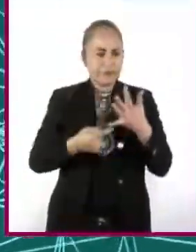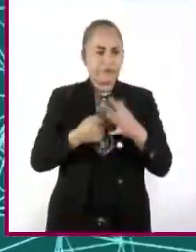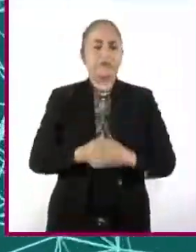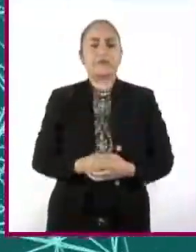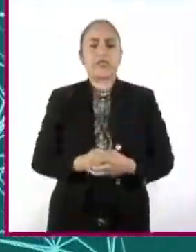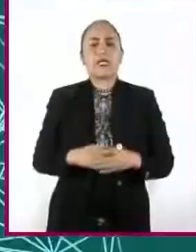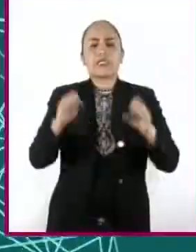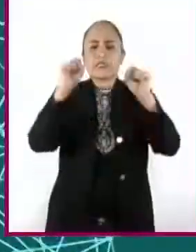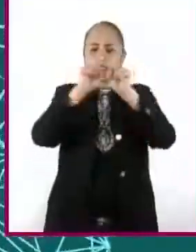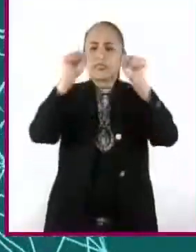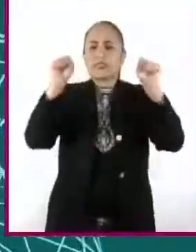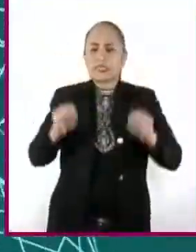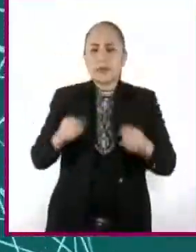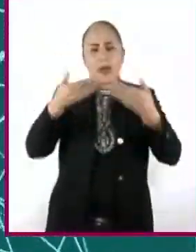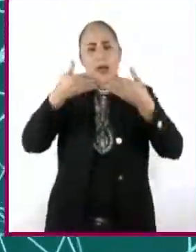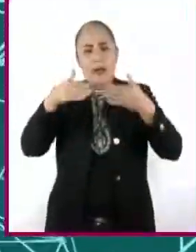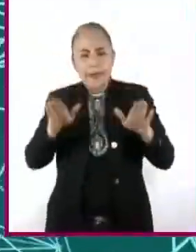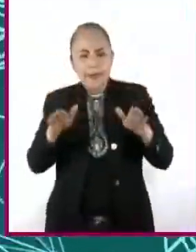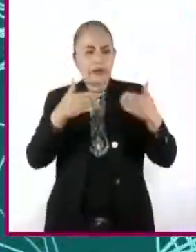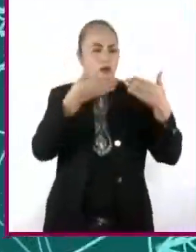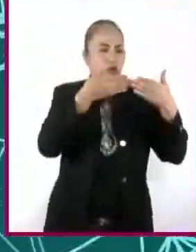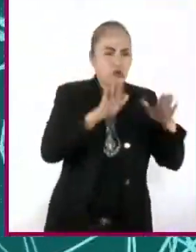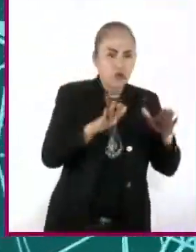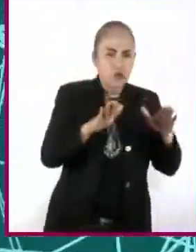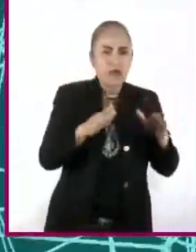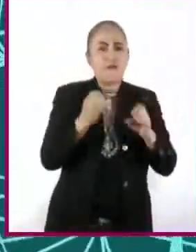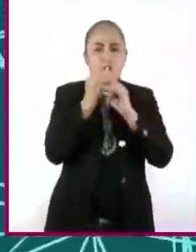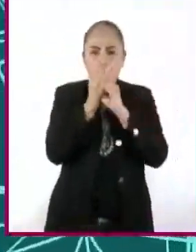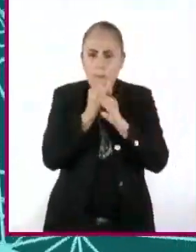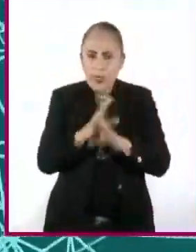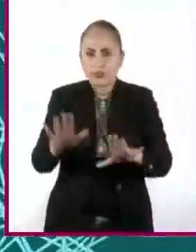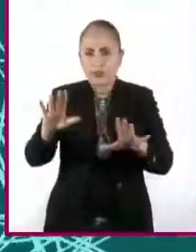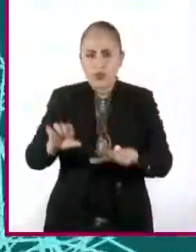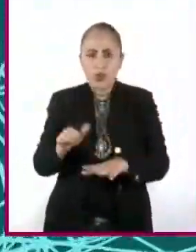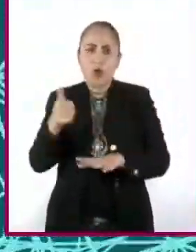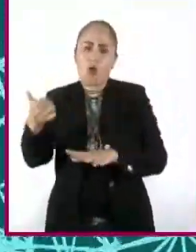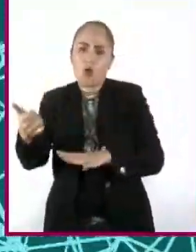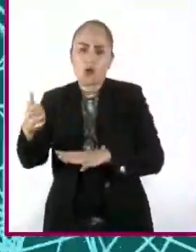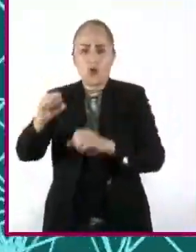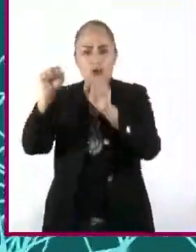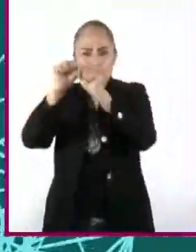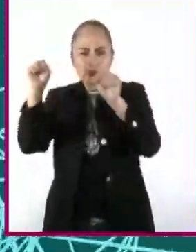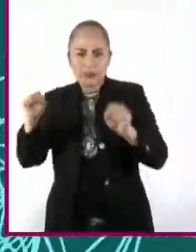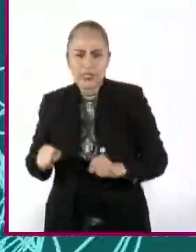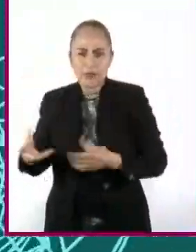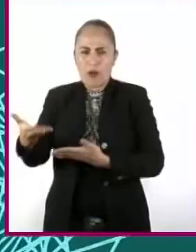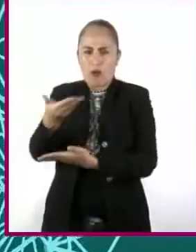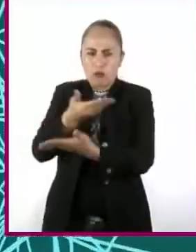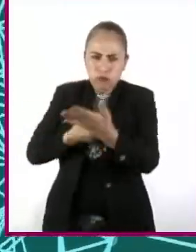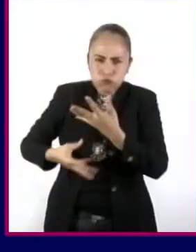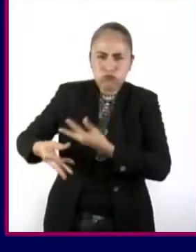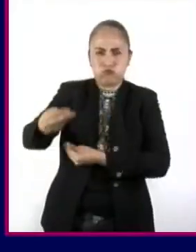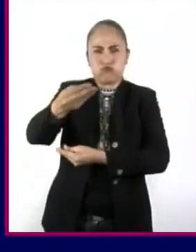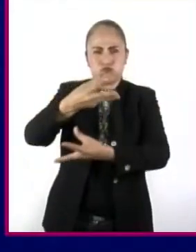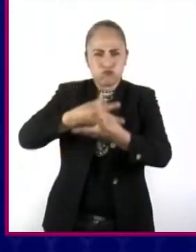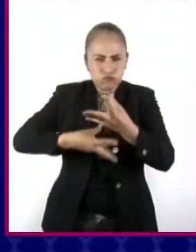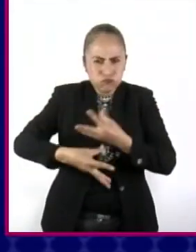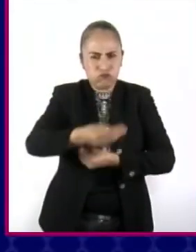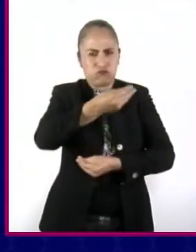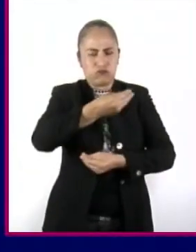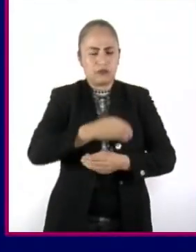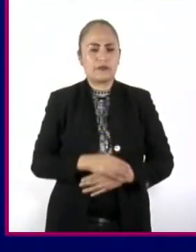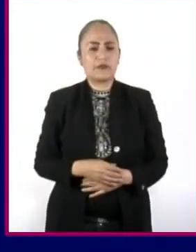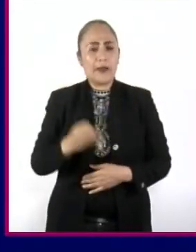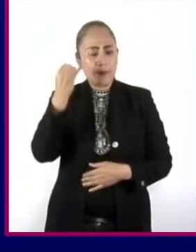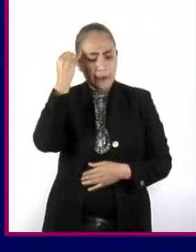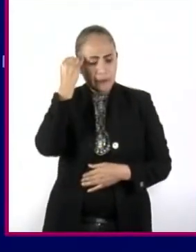que constantemente intercambiaban materia o información con otros sistemas mediante interacciones complejas. La